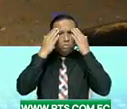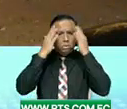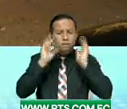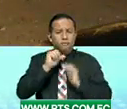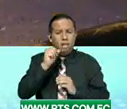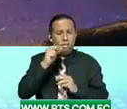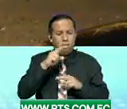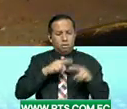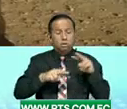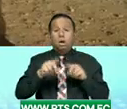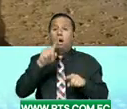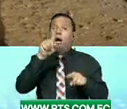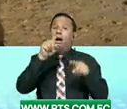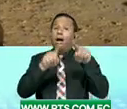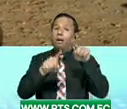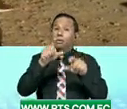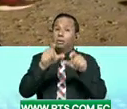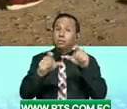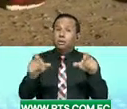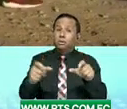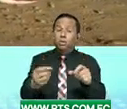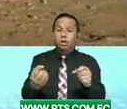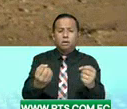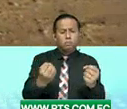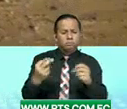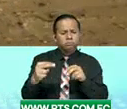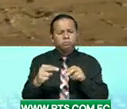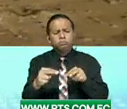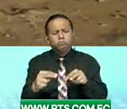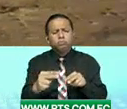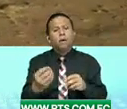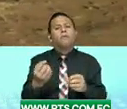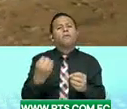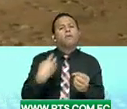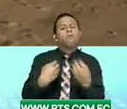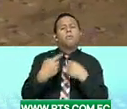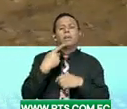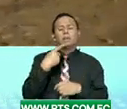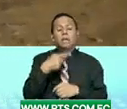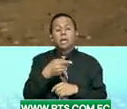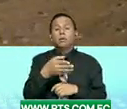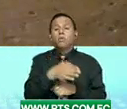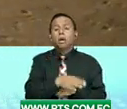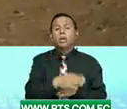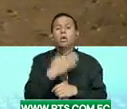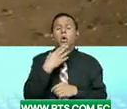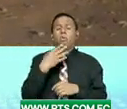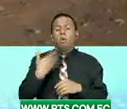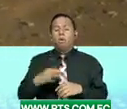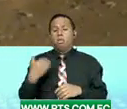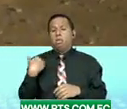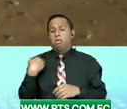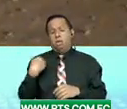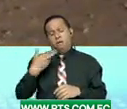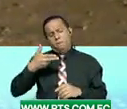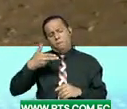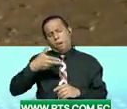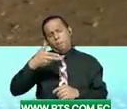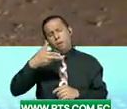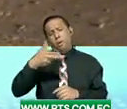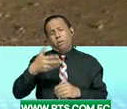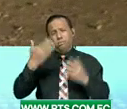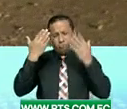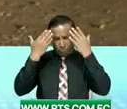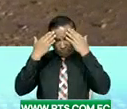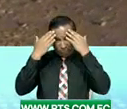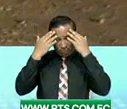las personas que llegaron primero y vieron el cuerpo ya sin vida, mencionaron de que tenía varios impactos de bala en